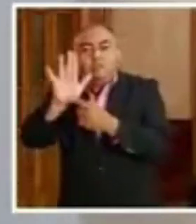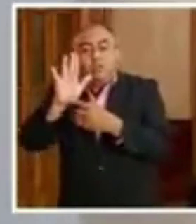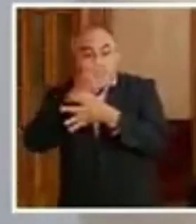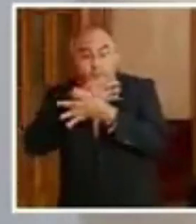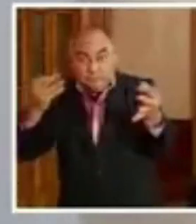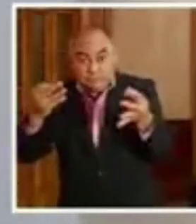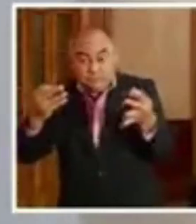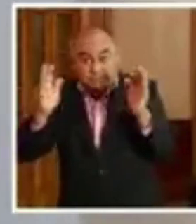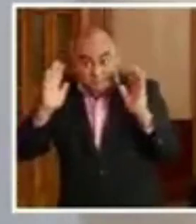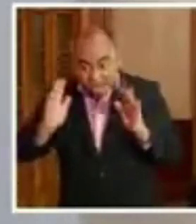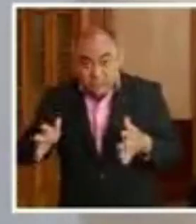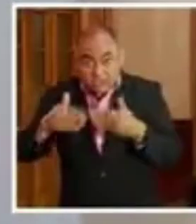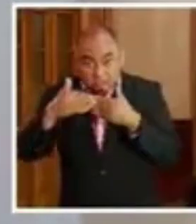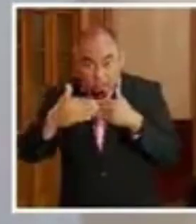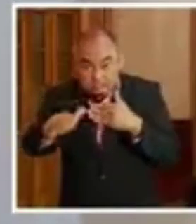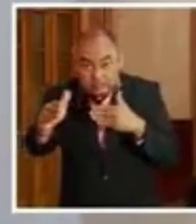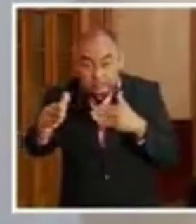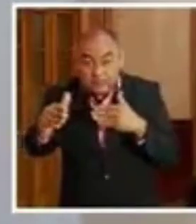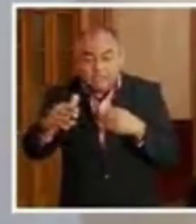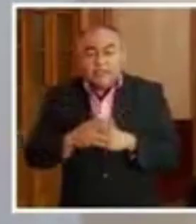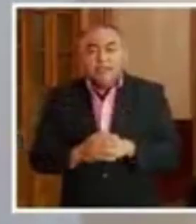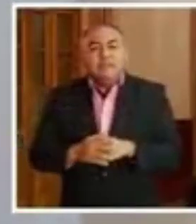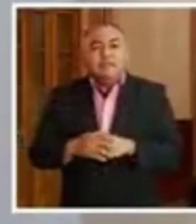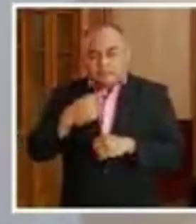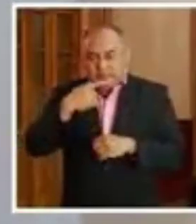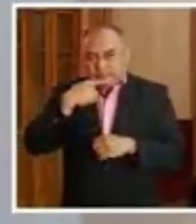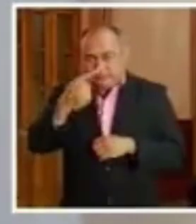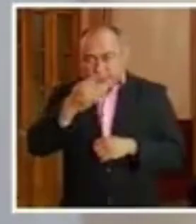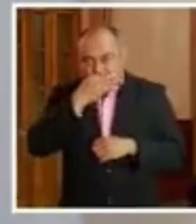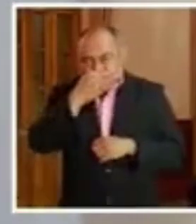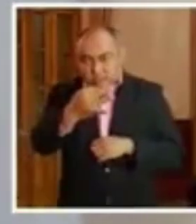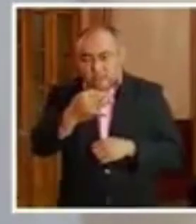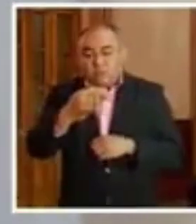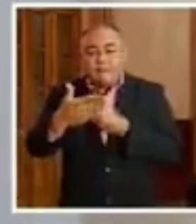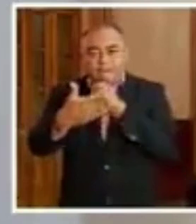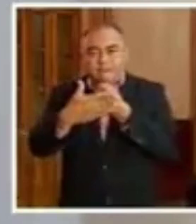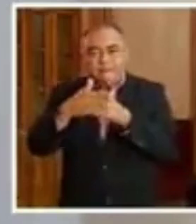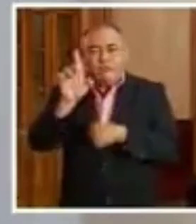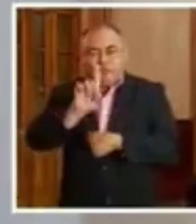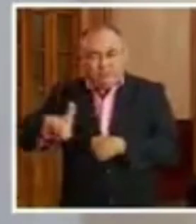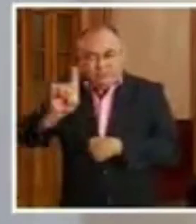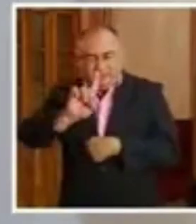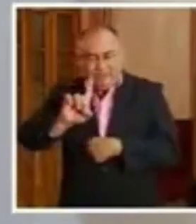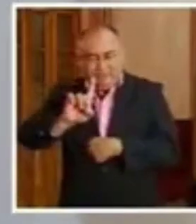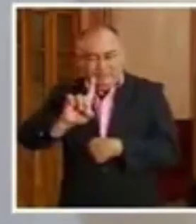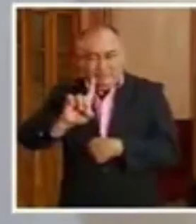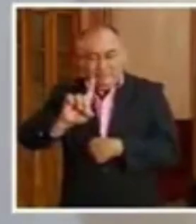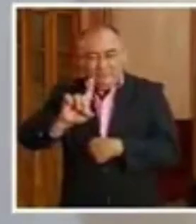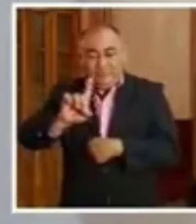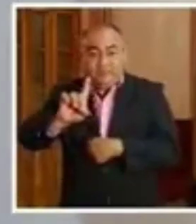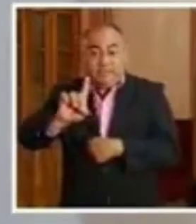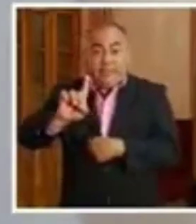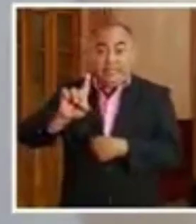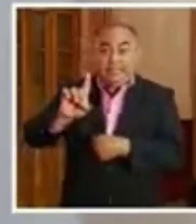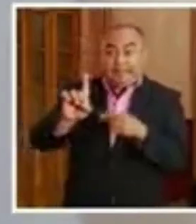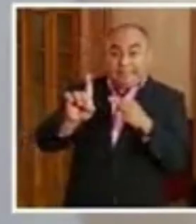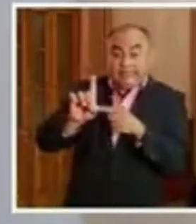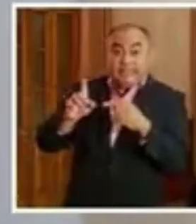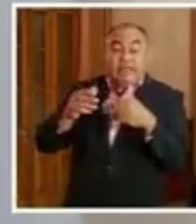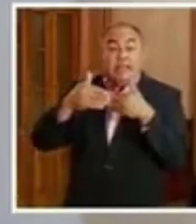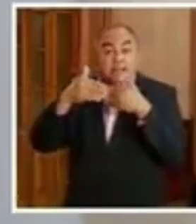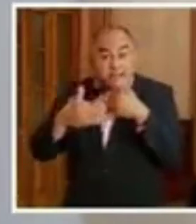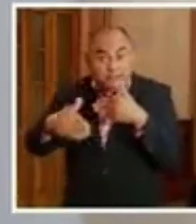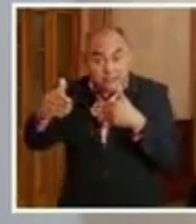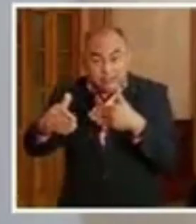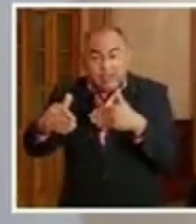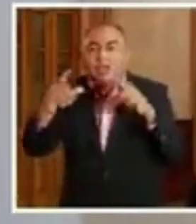León que a partir del próximo domingo ya no será obligatorio el